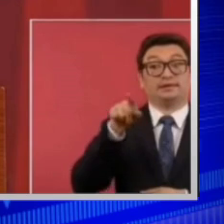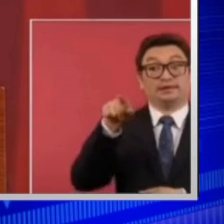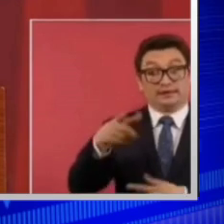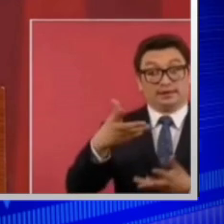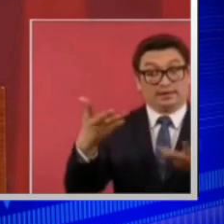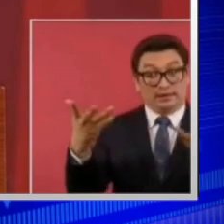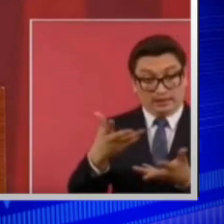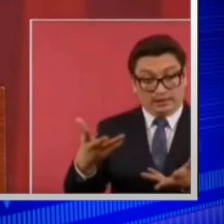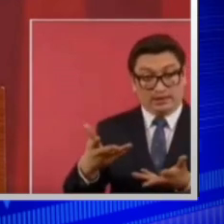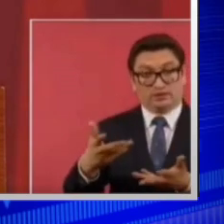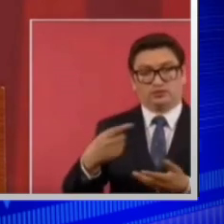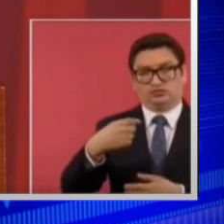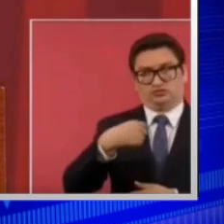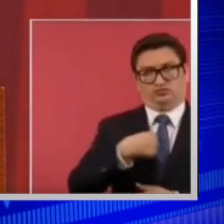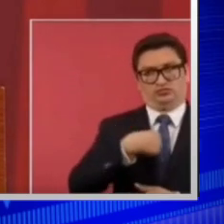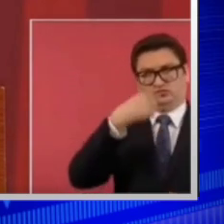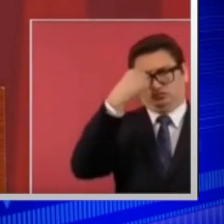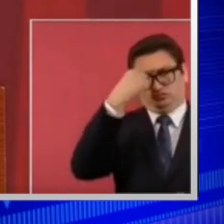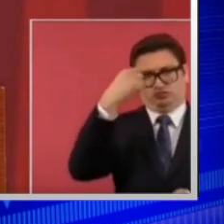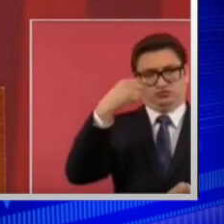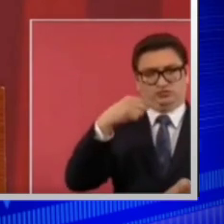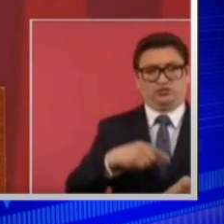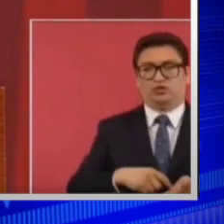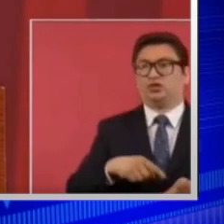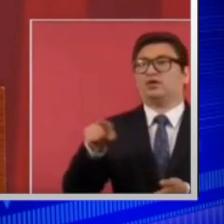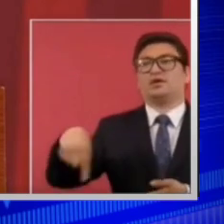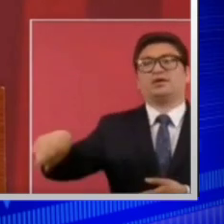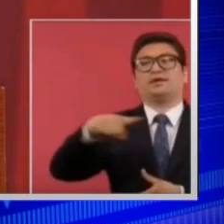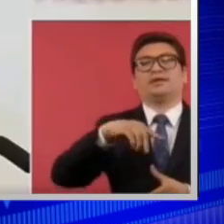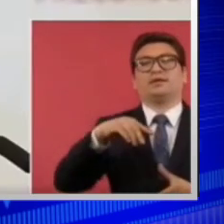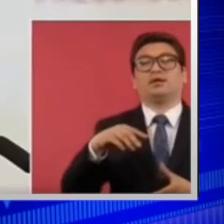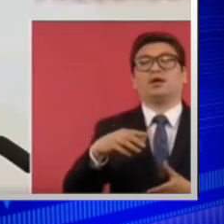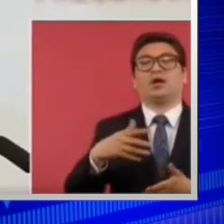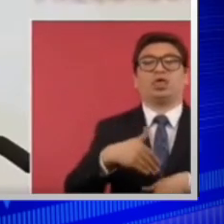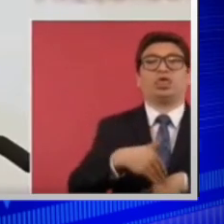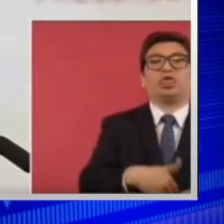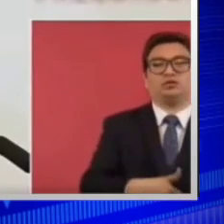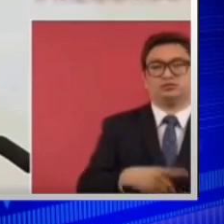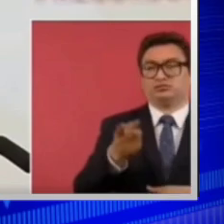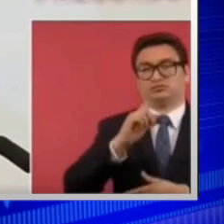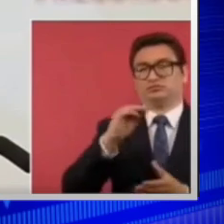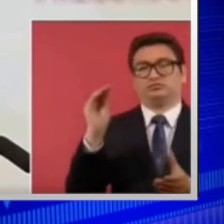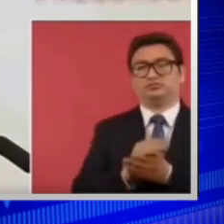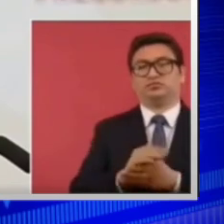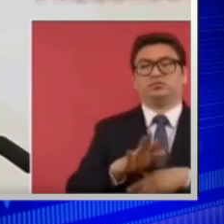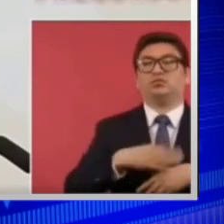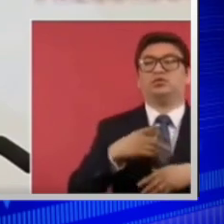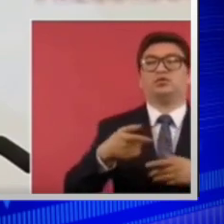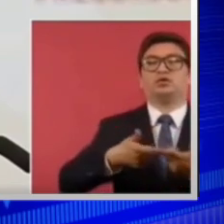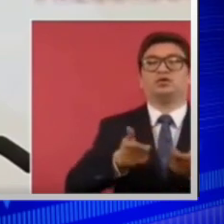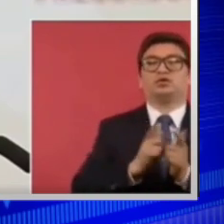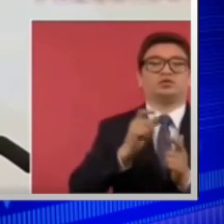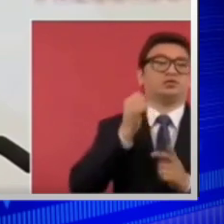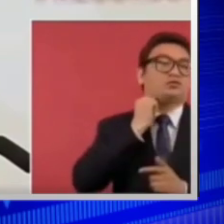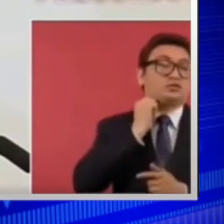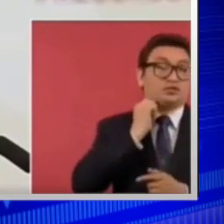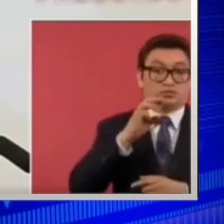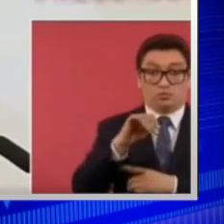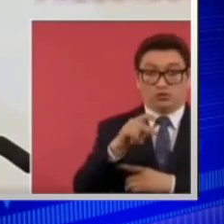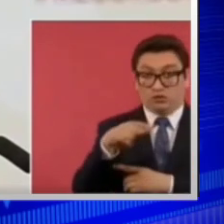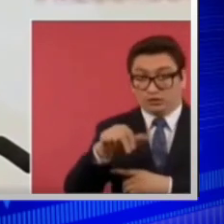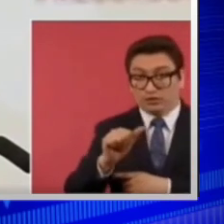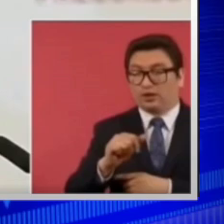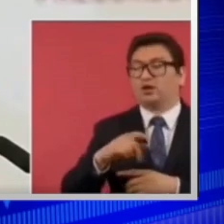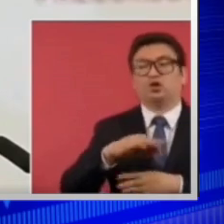no creo que le hagan caso los senadores emocionales en general